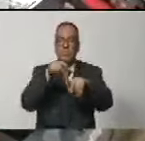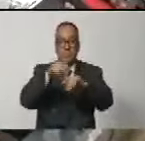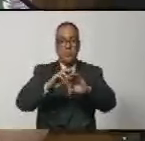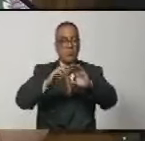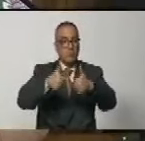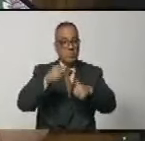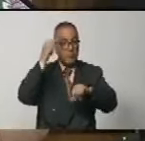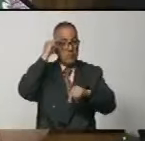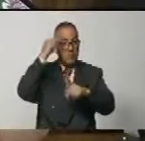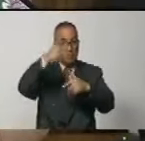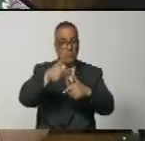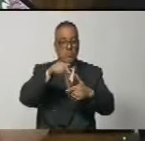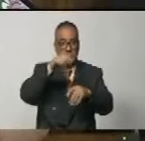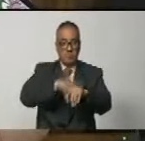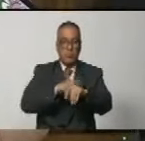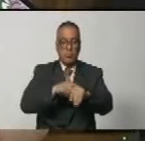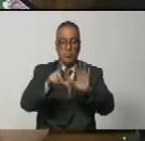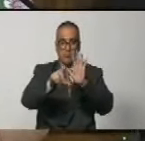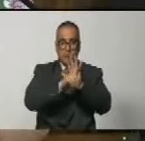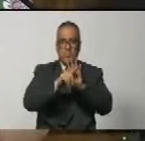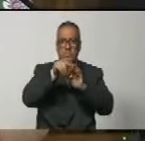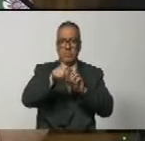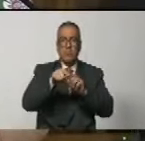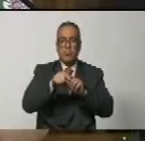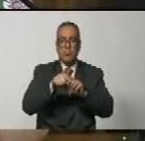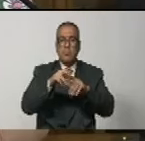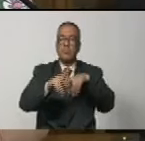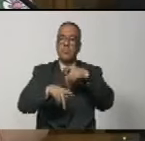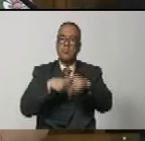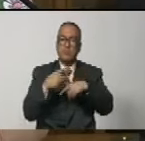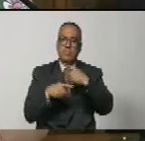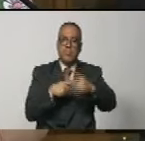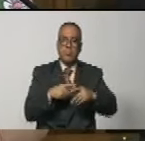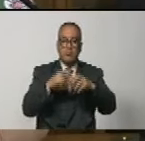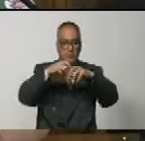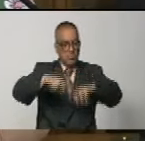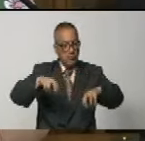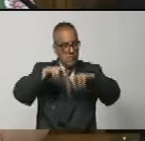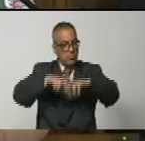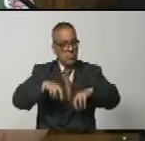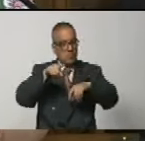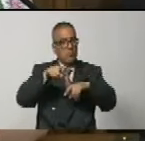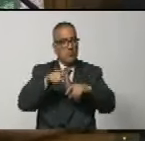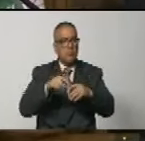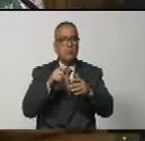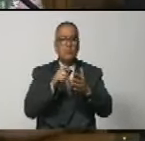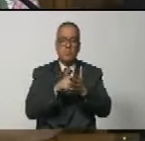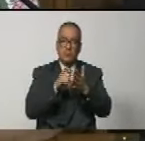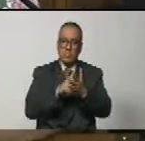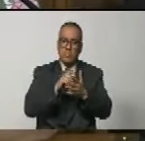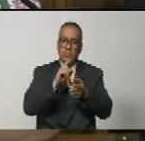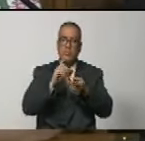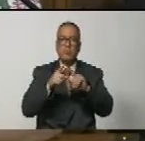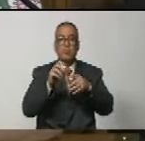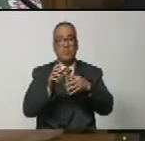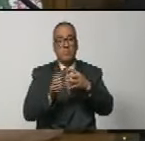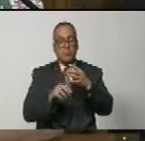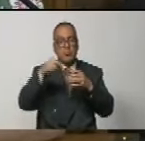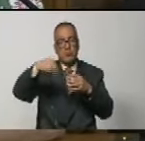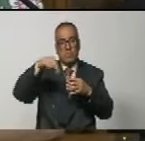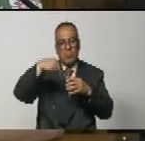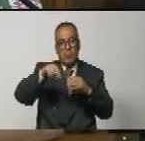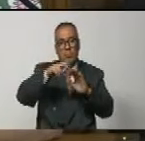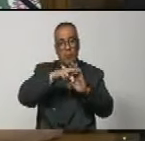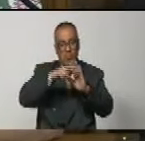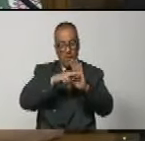de la fecha de entrada en vigencia de esta ley, se procederá a la revisión, actualización y adecuación de las normas